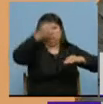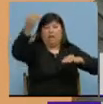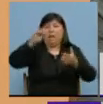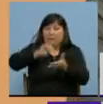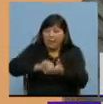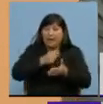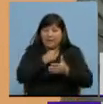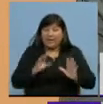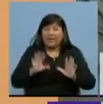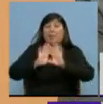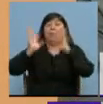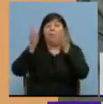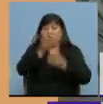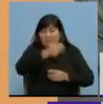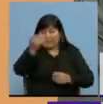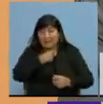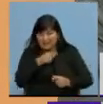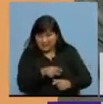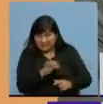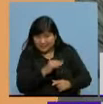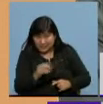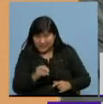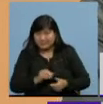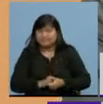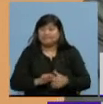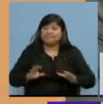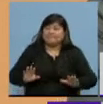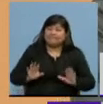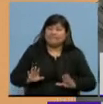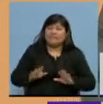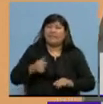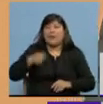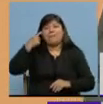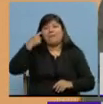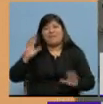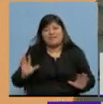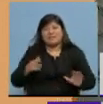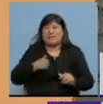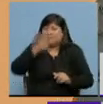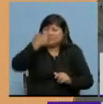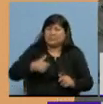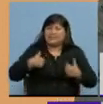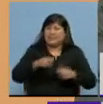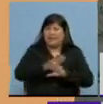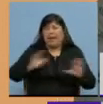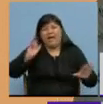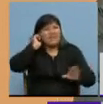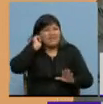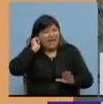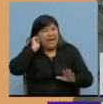otras marcas internacionales, ¿o no? Yo creo que para eso hay un momento, hay una edad, y ya me parece